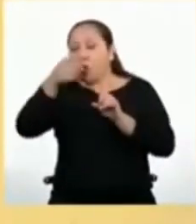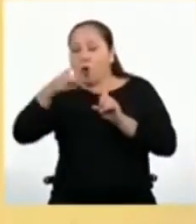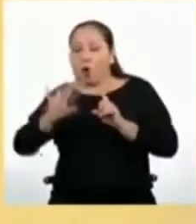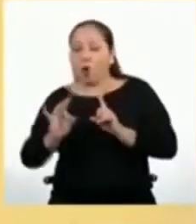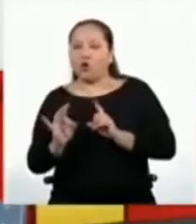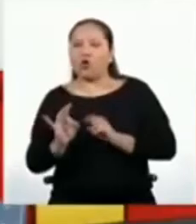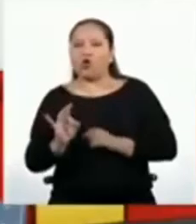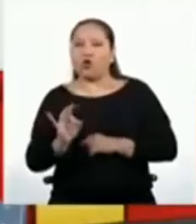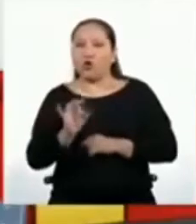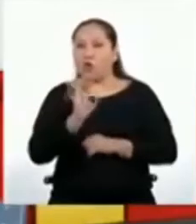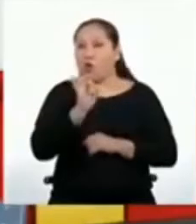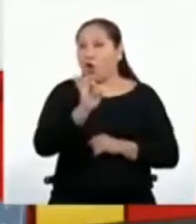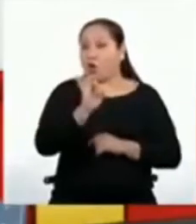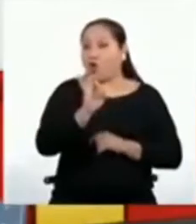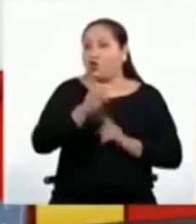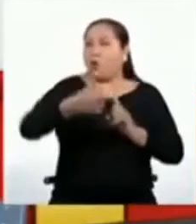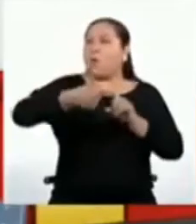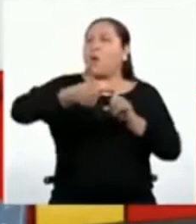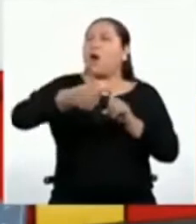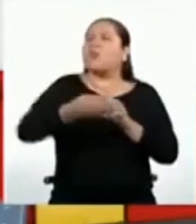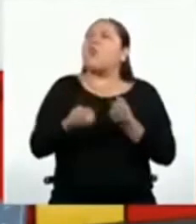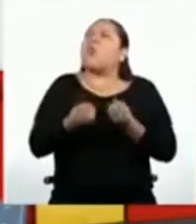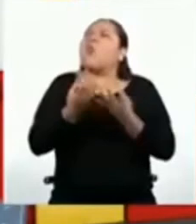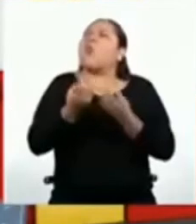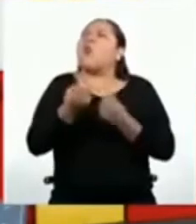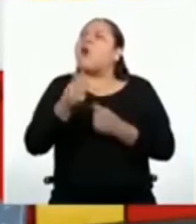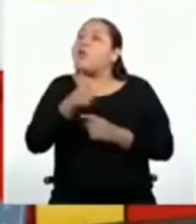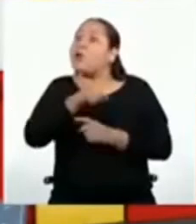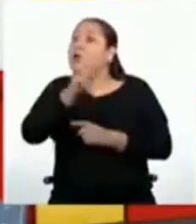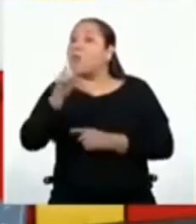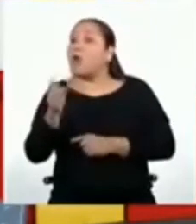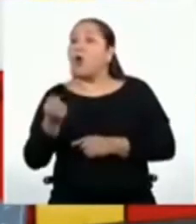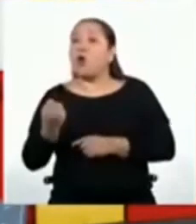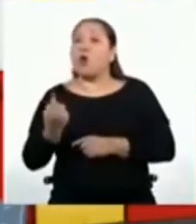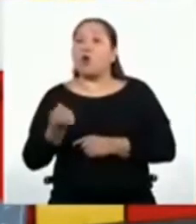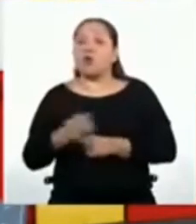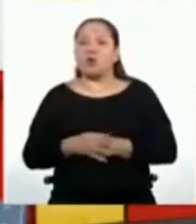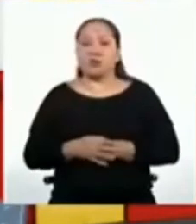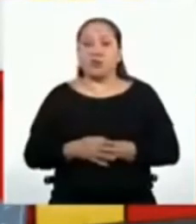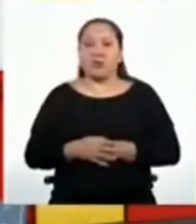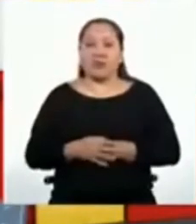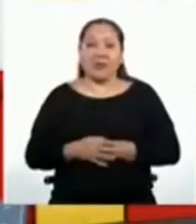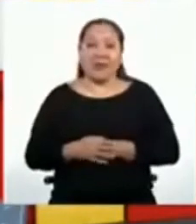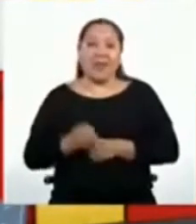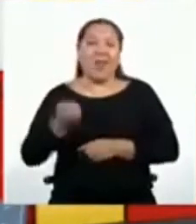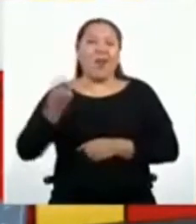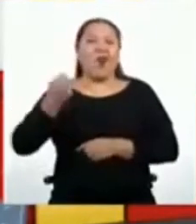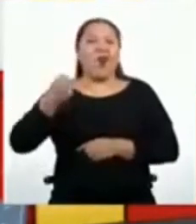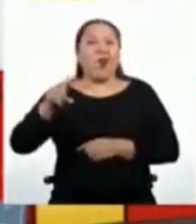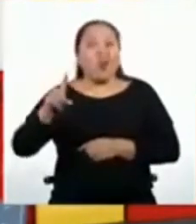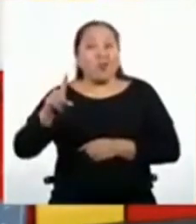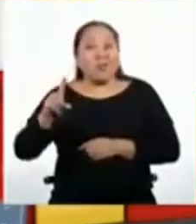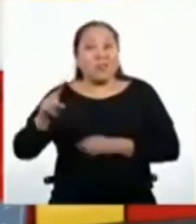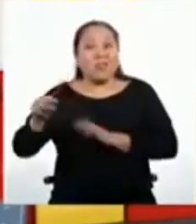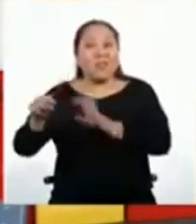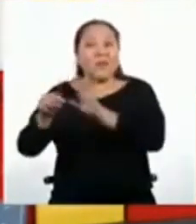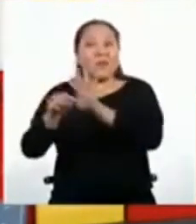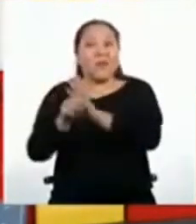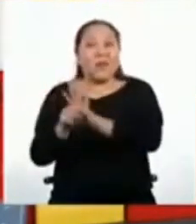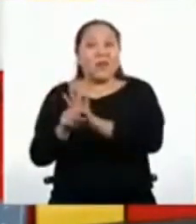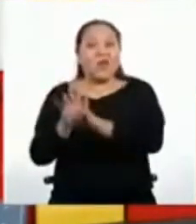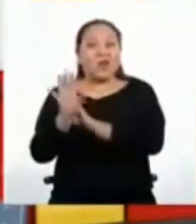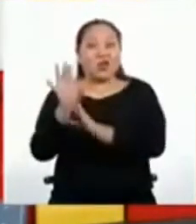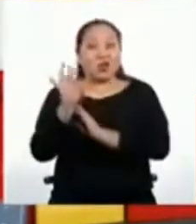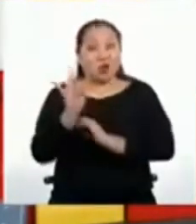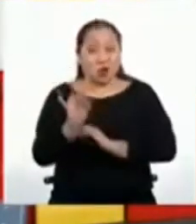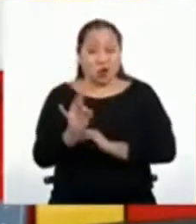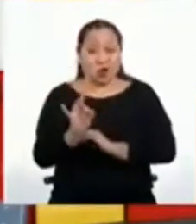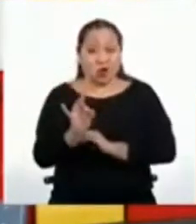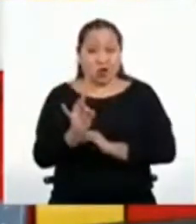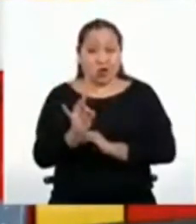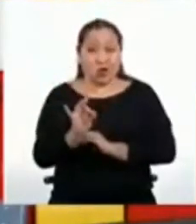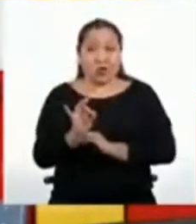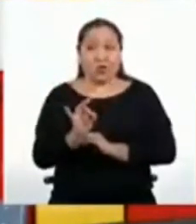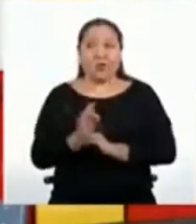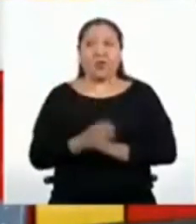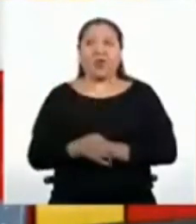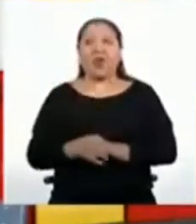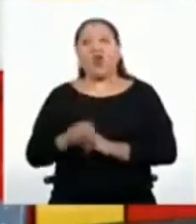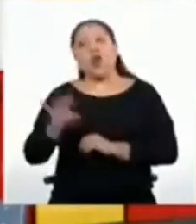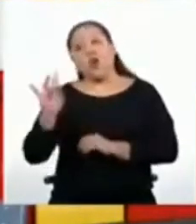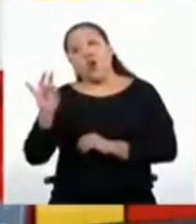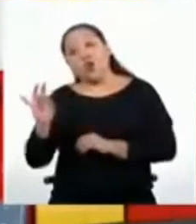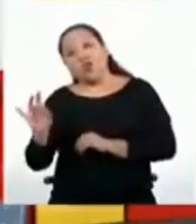11? Exacto. 11 menos 8. 8 menos